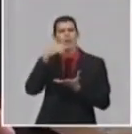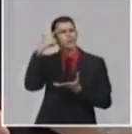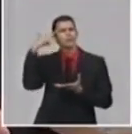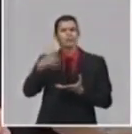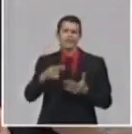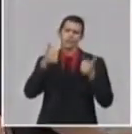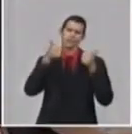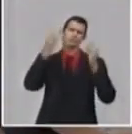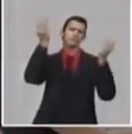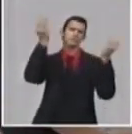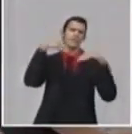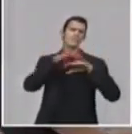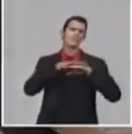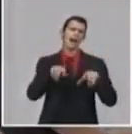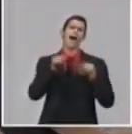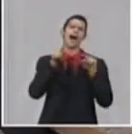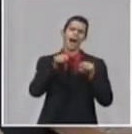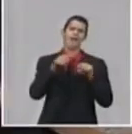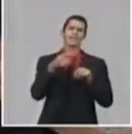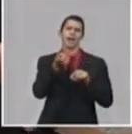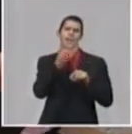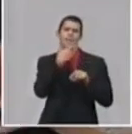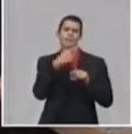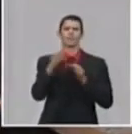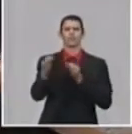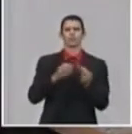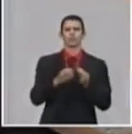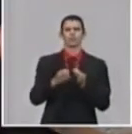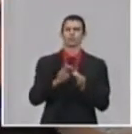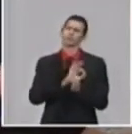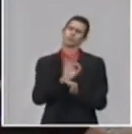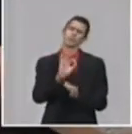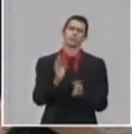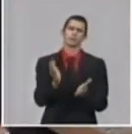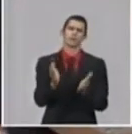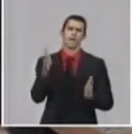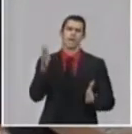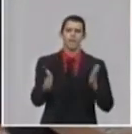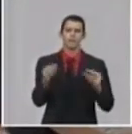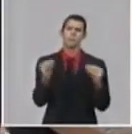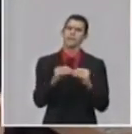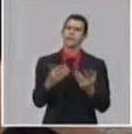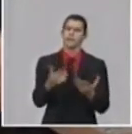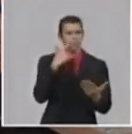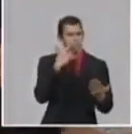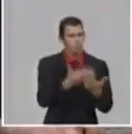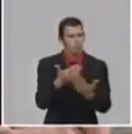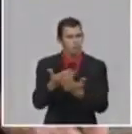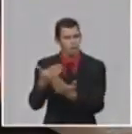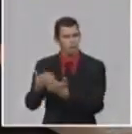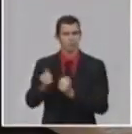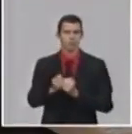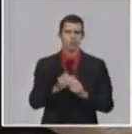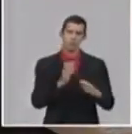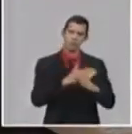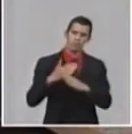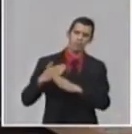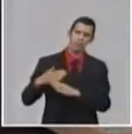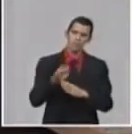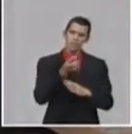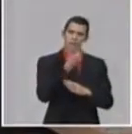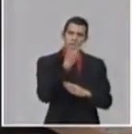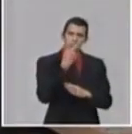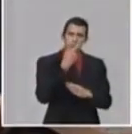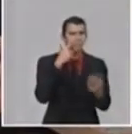estudio controlado para demostrar que uno u otro antiviral tenga una efectividad. Lo que pasa es que por principio y por experiencia anterior en